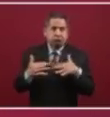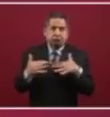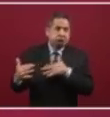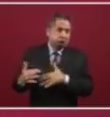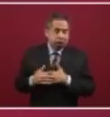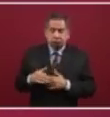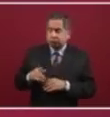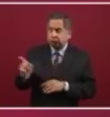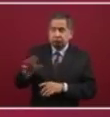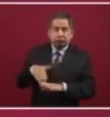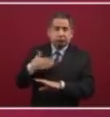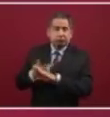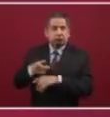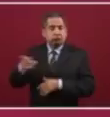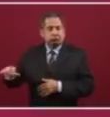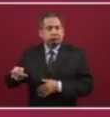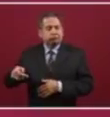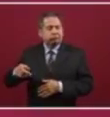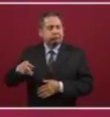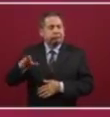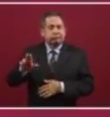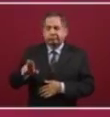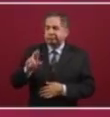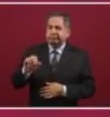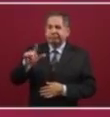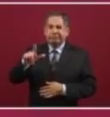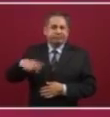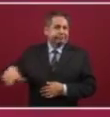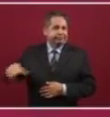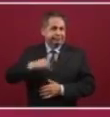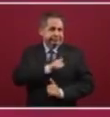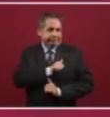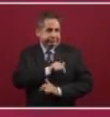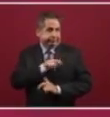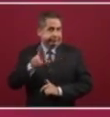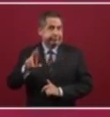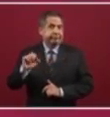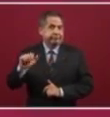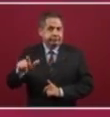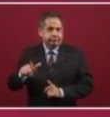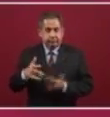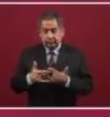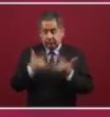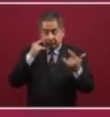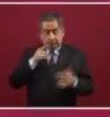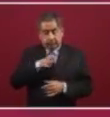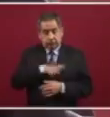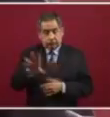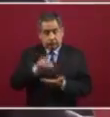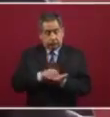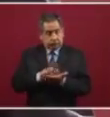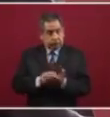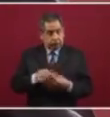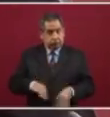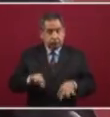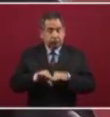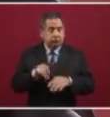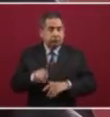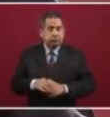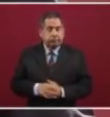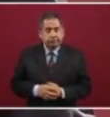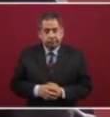contra los realistas. Ese es un hecho histórico importantísimo. Hay